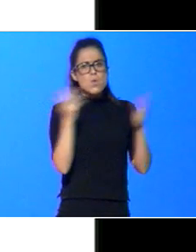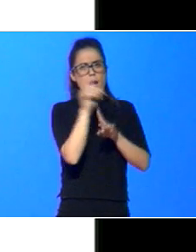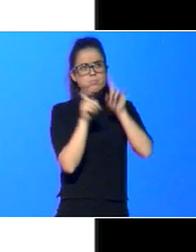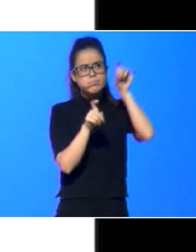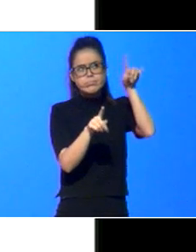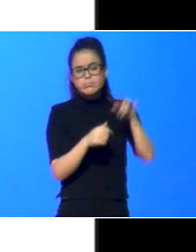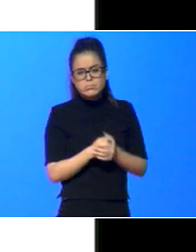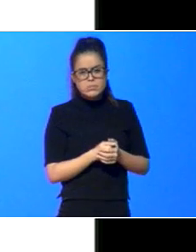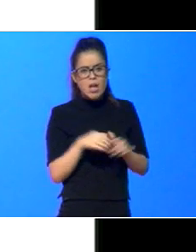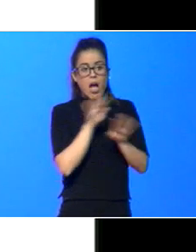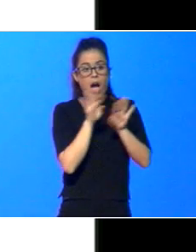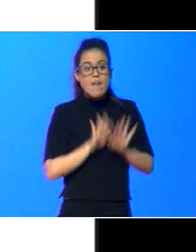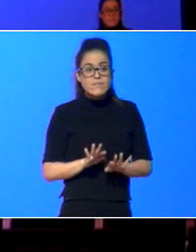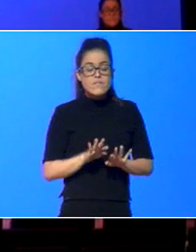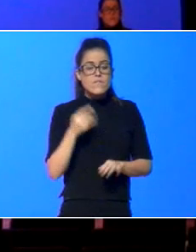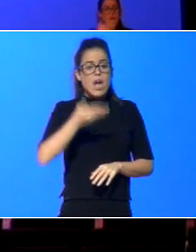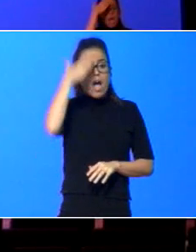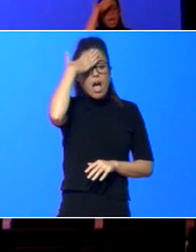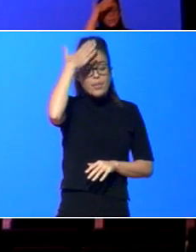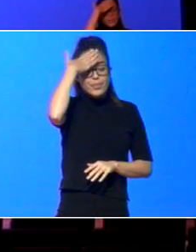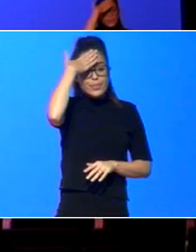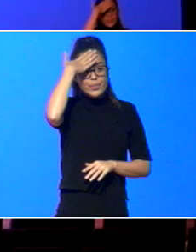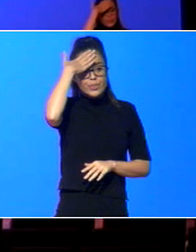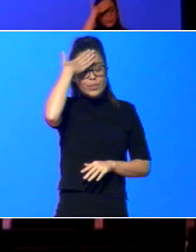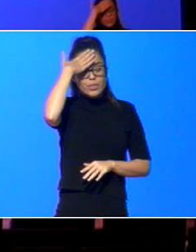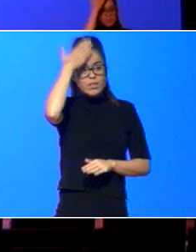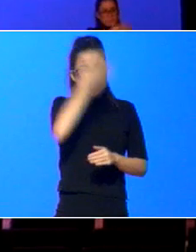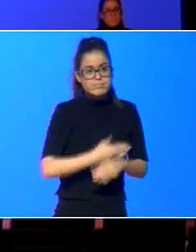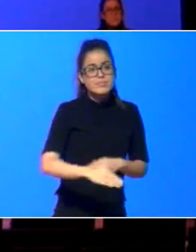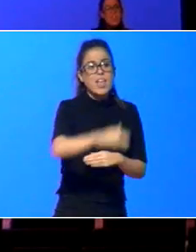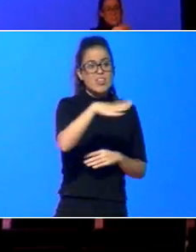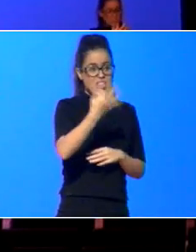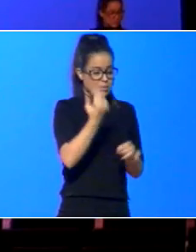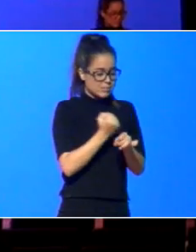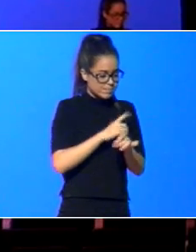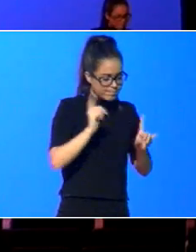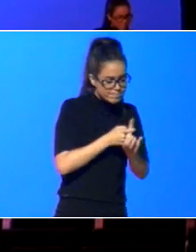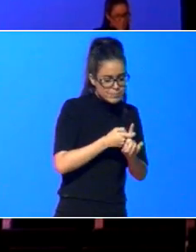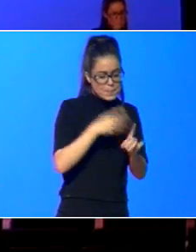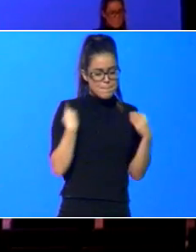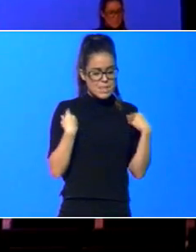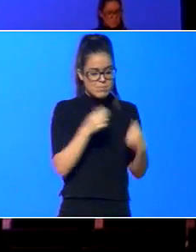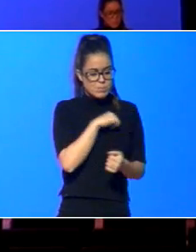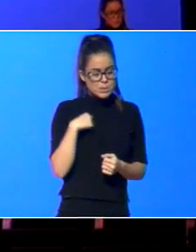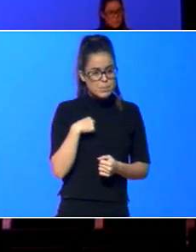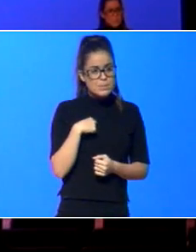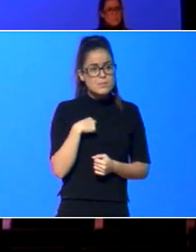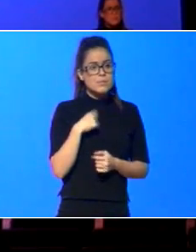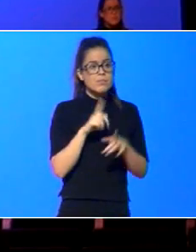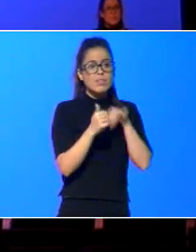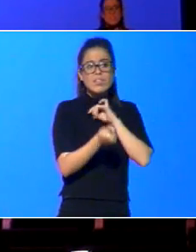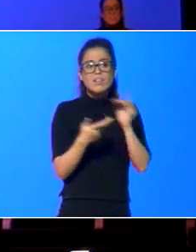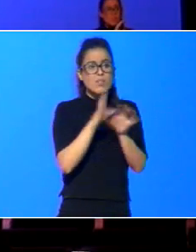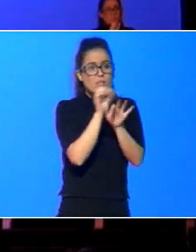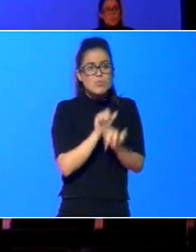ese adulto va a tener que enfrentarse a ese mundo laboral, a esa vida independiente y en toda esa transición el modelo